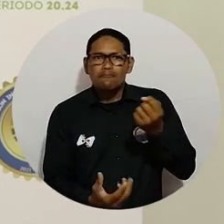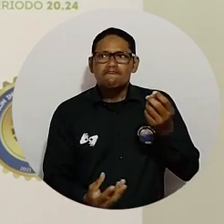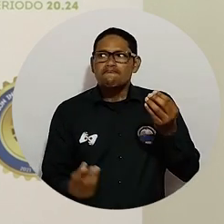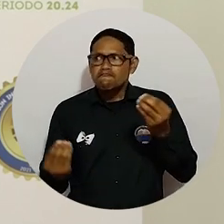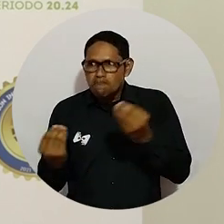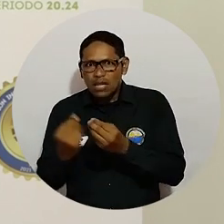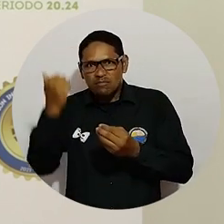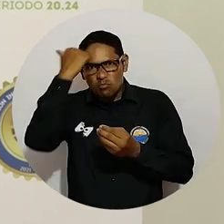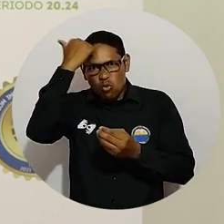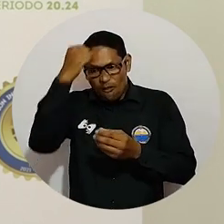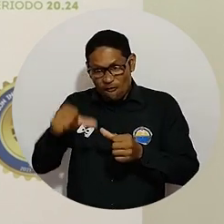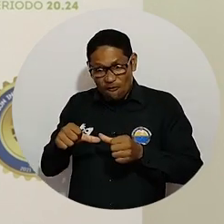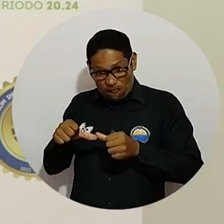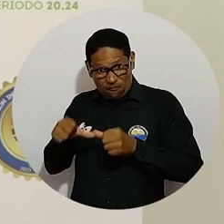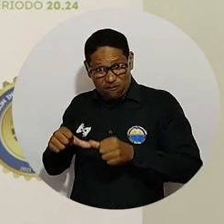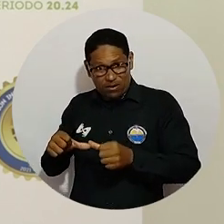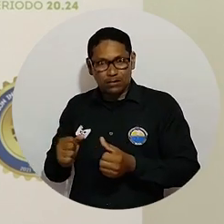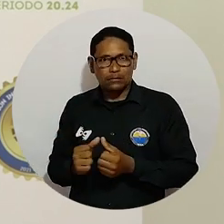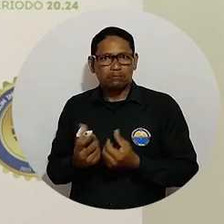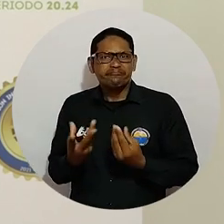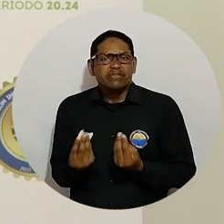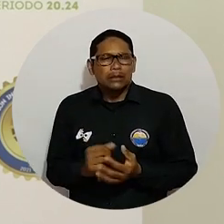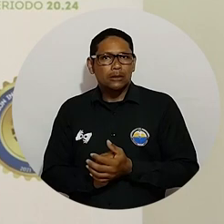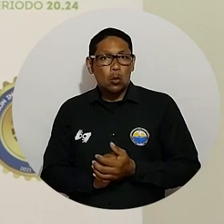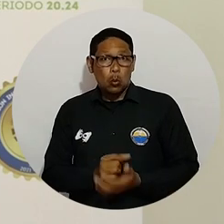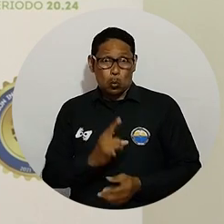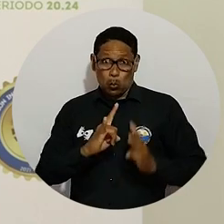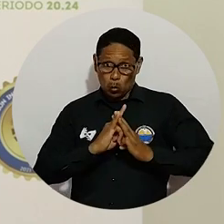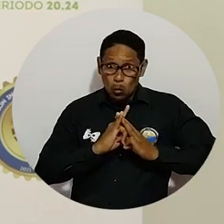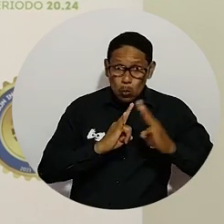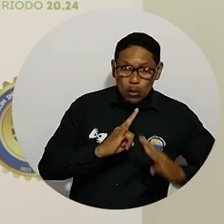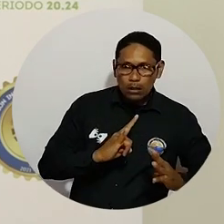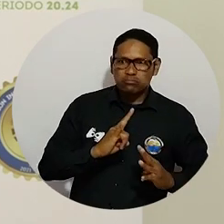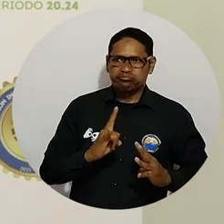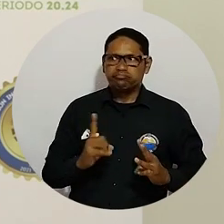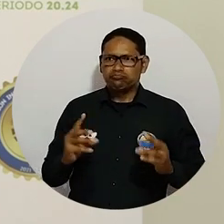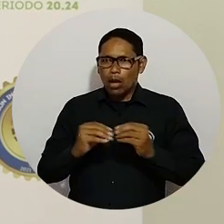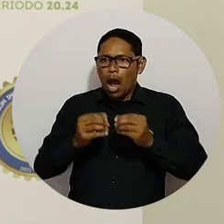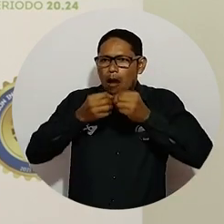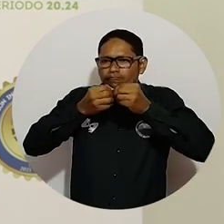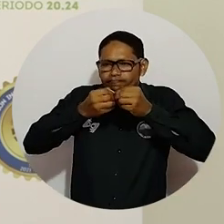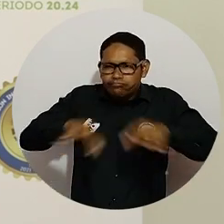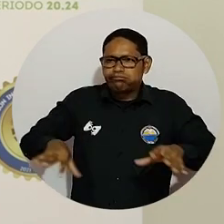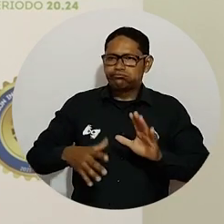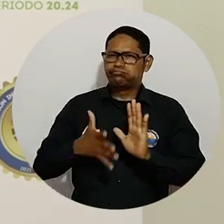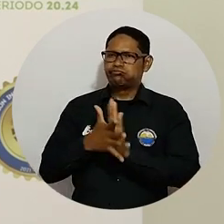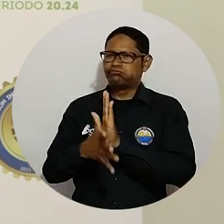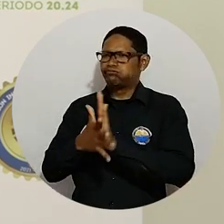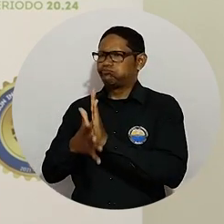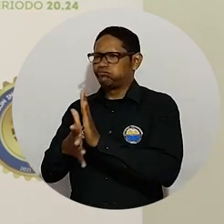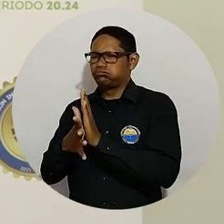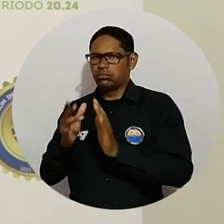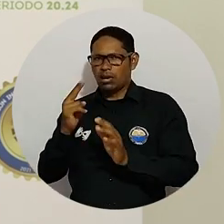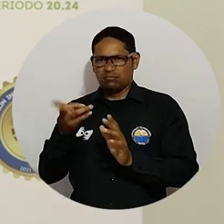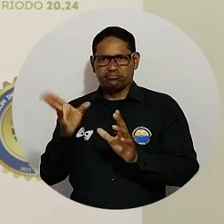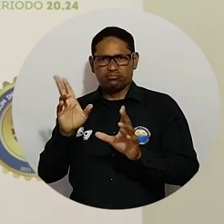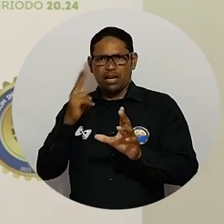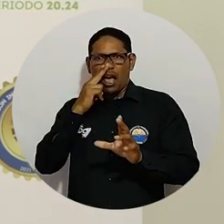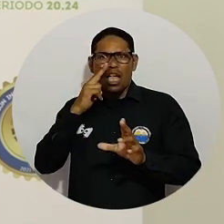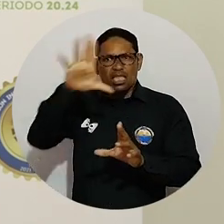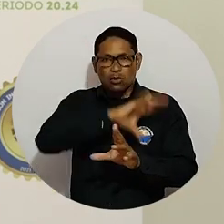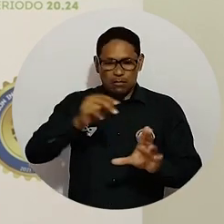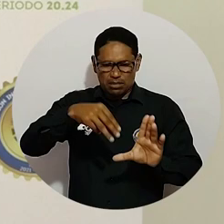la vinculación de más docentes de planta de tal manera de que la Universidad del Magdalena pueda dar a conocer a nivel nacional